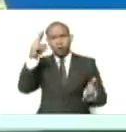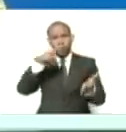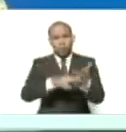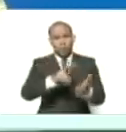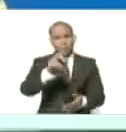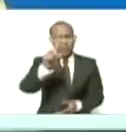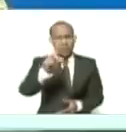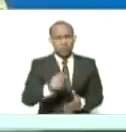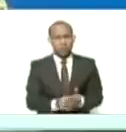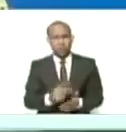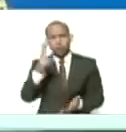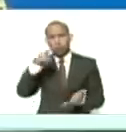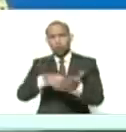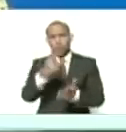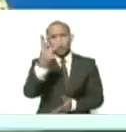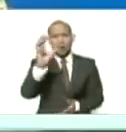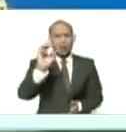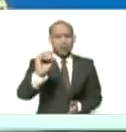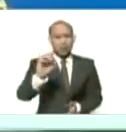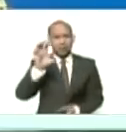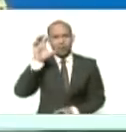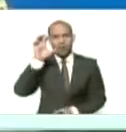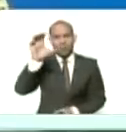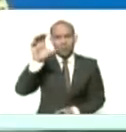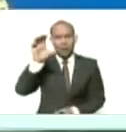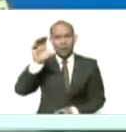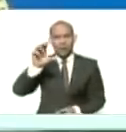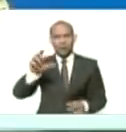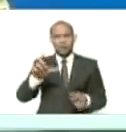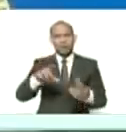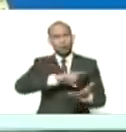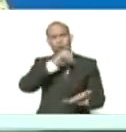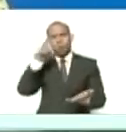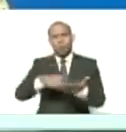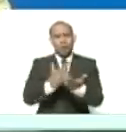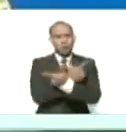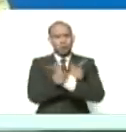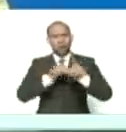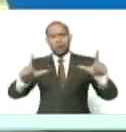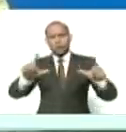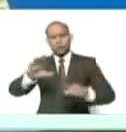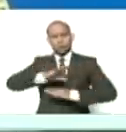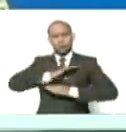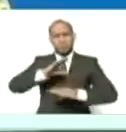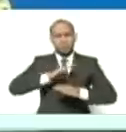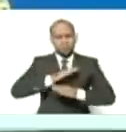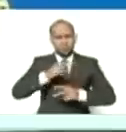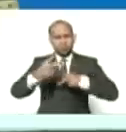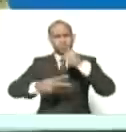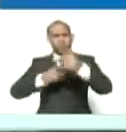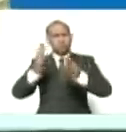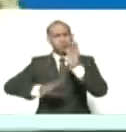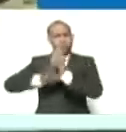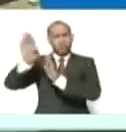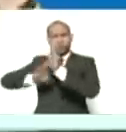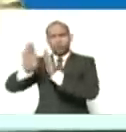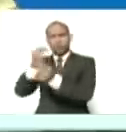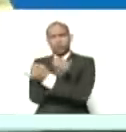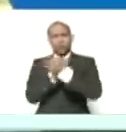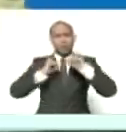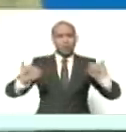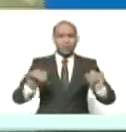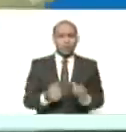2021, 2030, la patria totalmente libre, soberana, próspera, feliz,